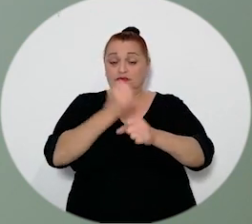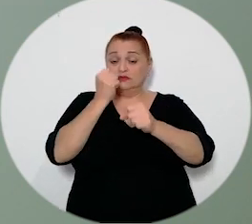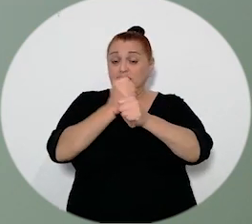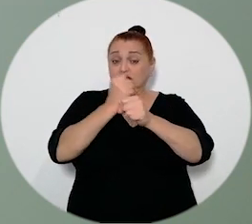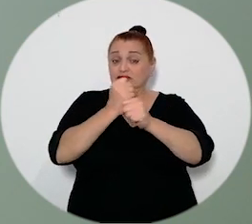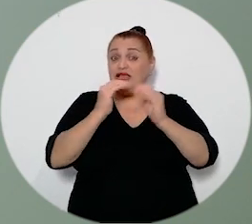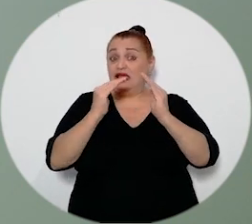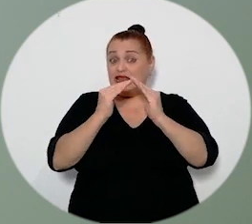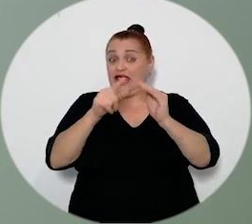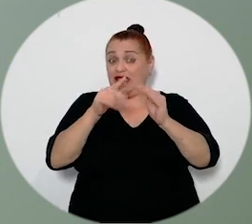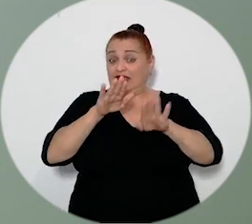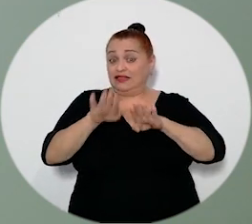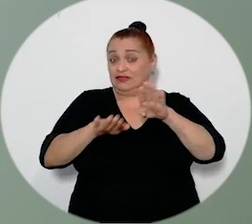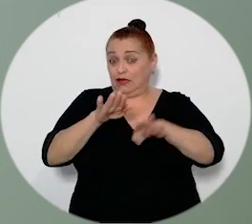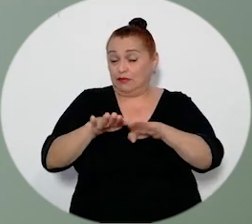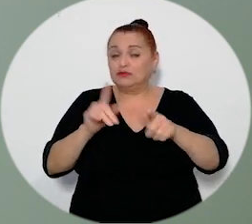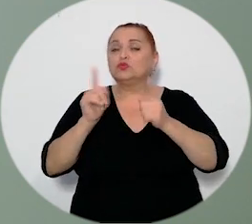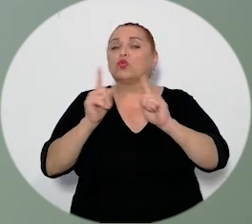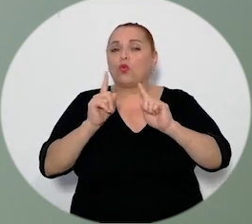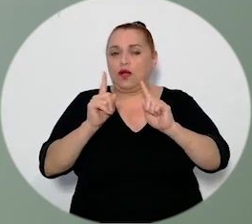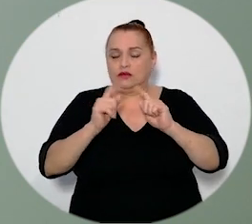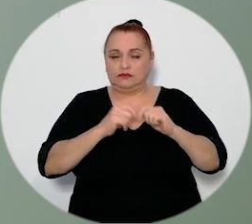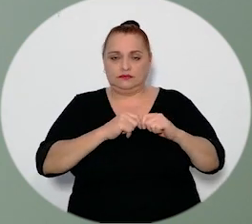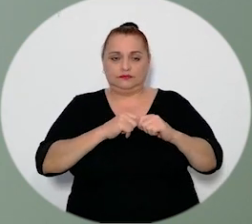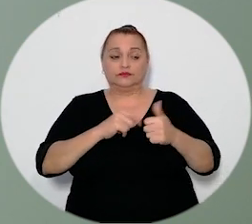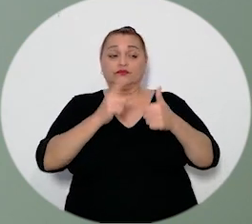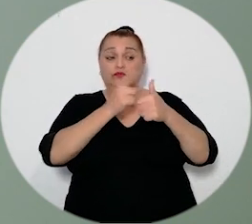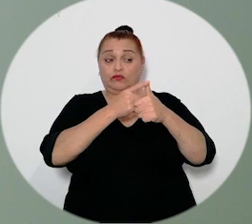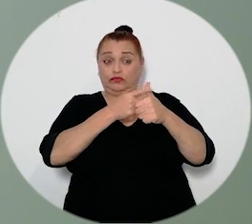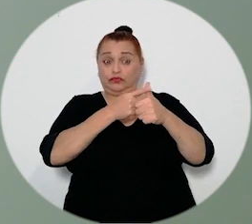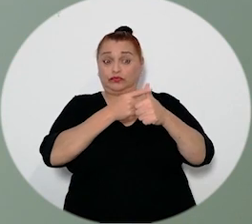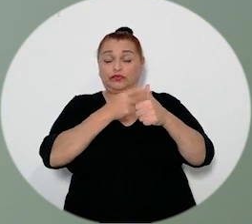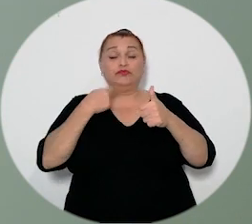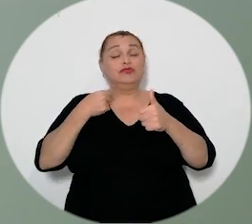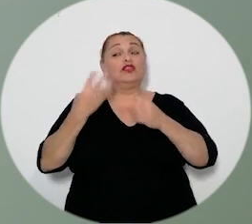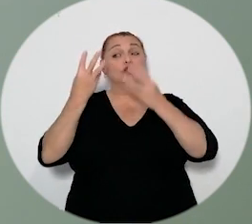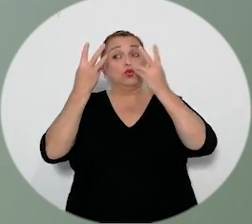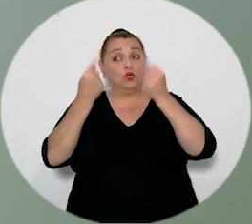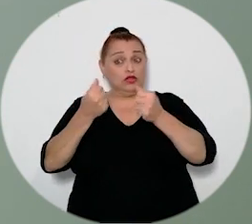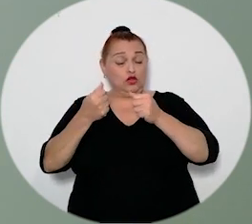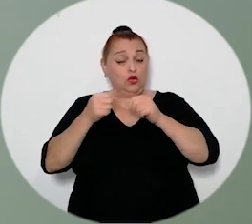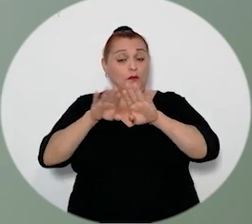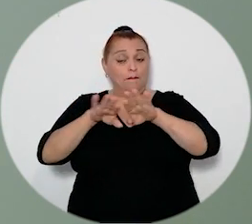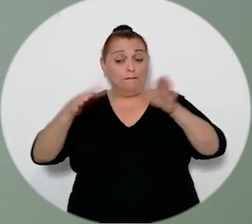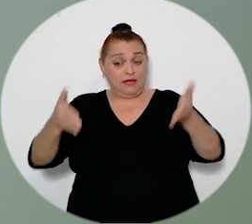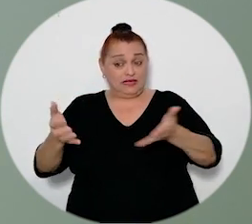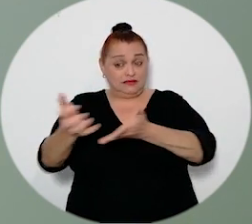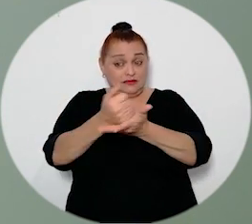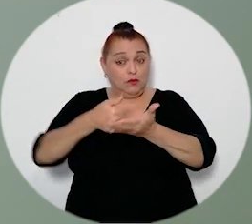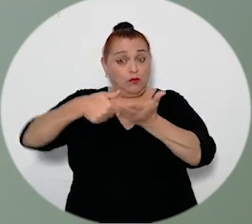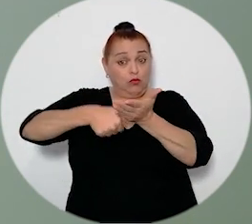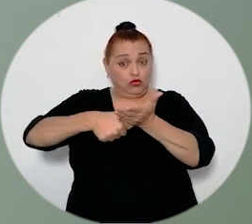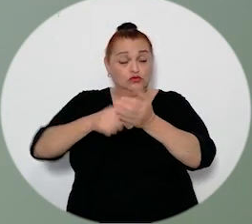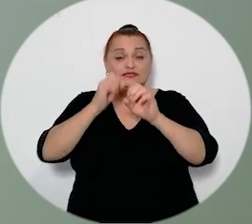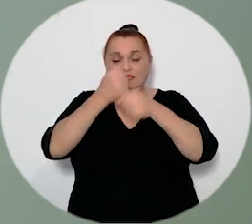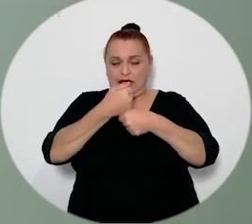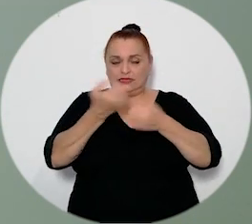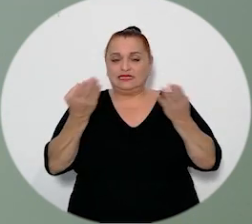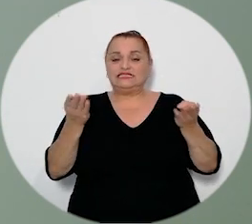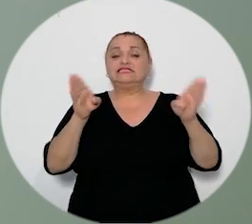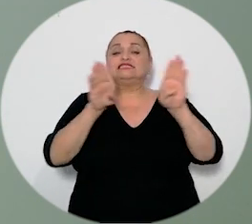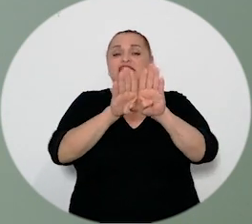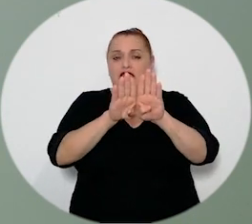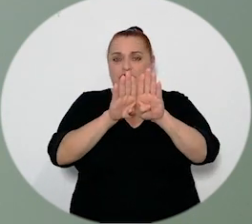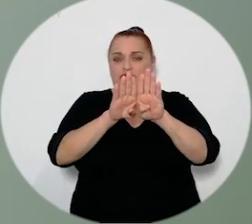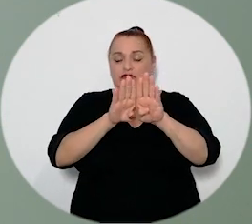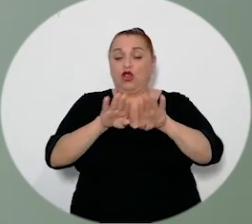Las tareas que integran esas etapas son las siguientes. En el marco del escrutinio de las juntas receptoras de votos se realizan el cierre de